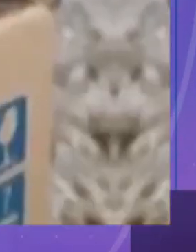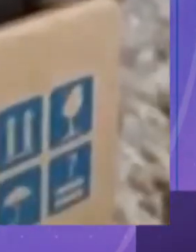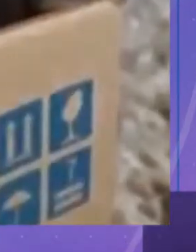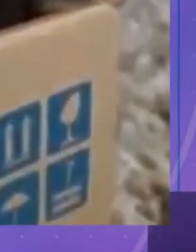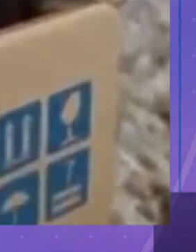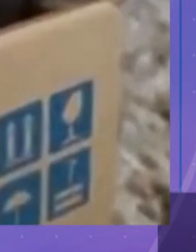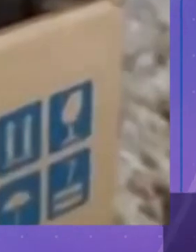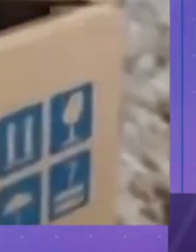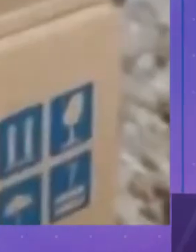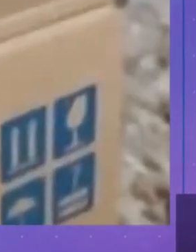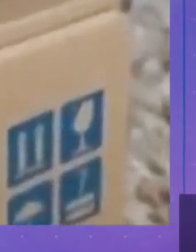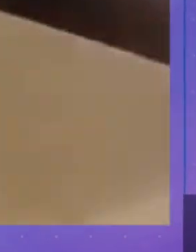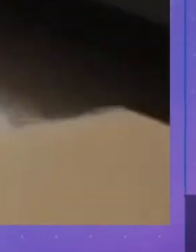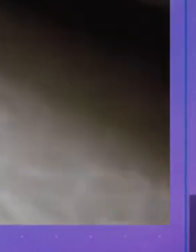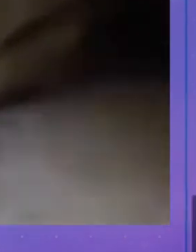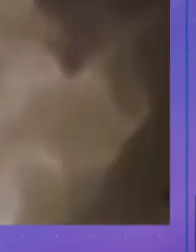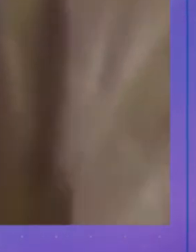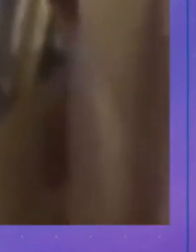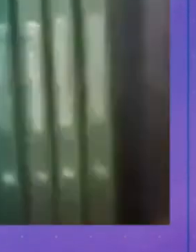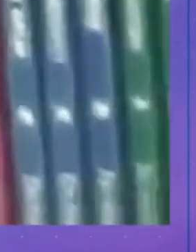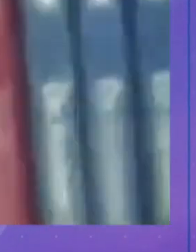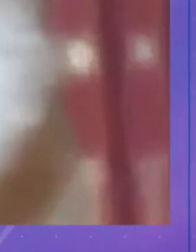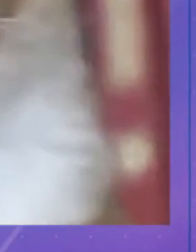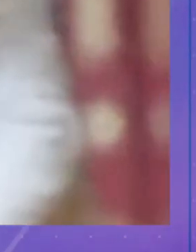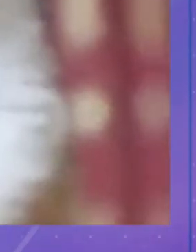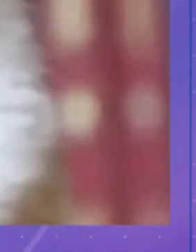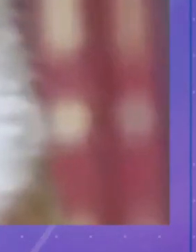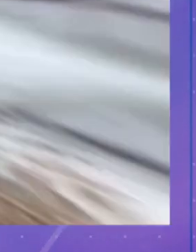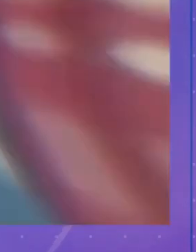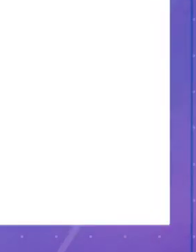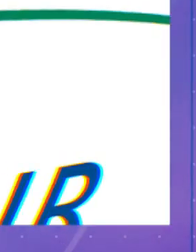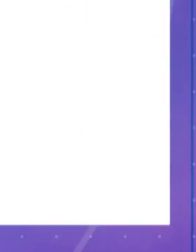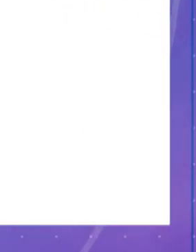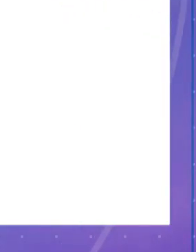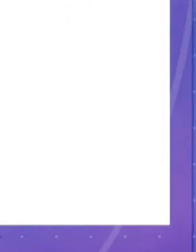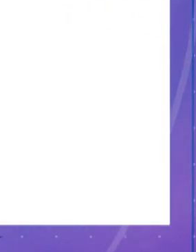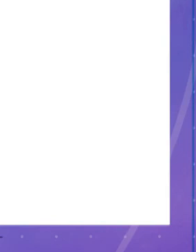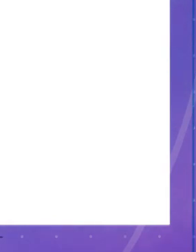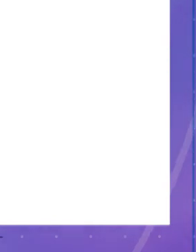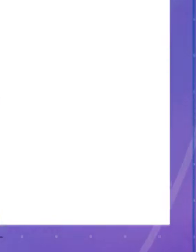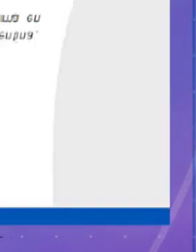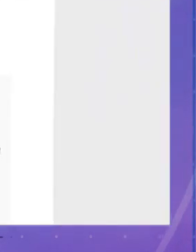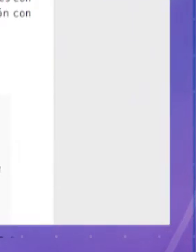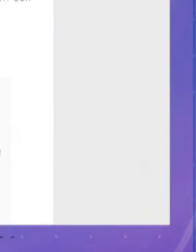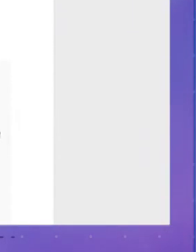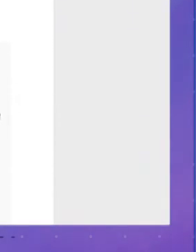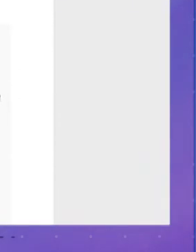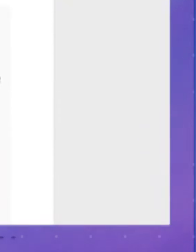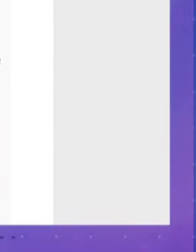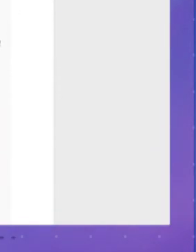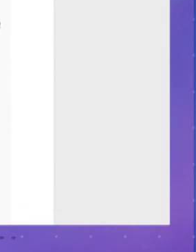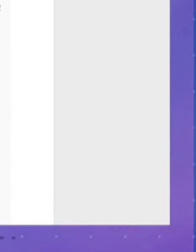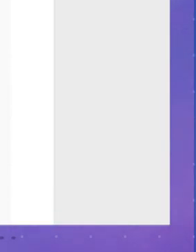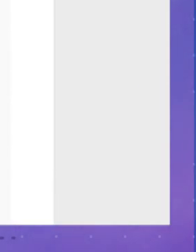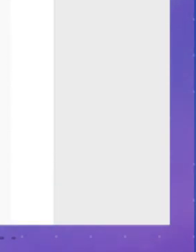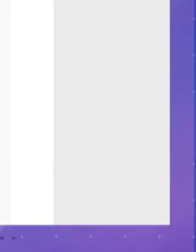Para aclarar, antes de comenzar, por si alguna o alguno no se enteró, siempre hay un colgado, ¿qué es el Mercosur? La página oficial dice,